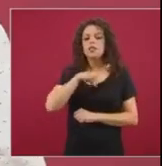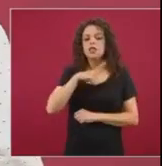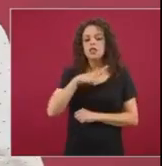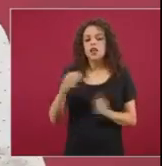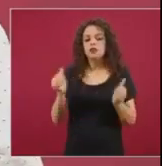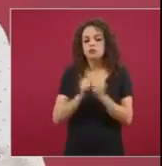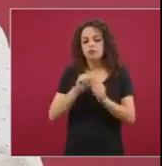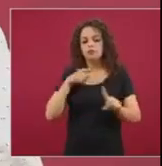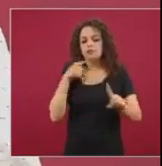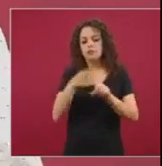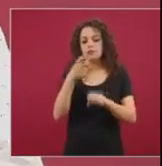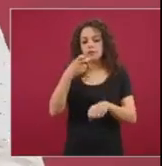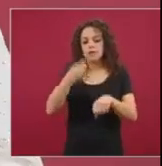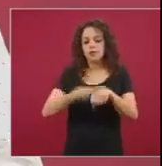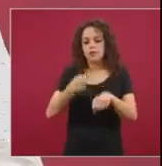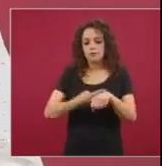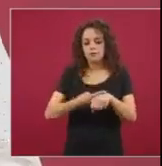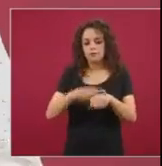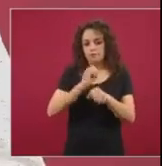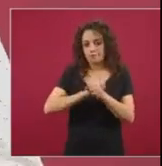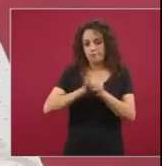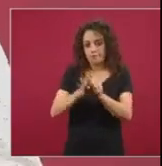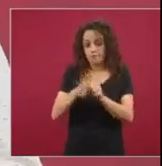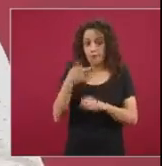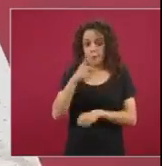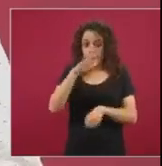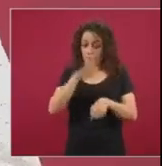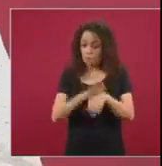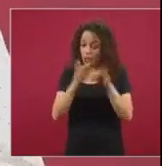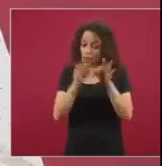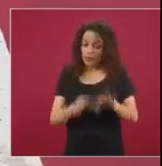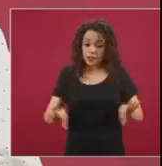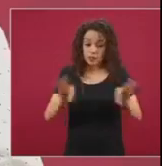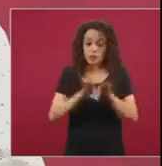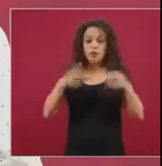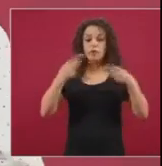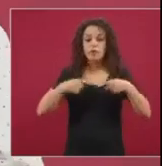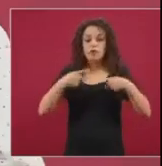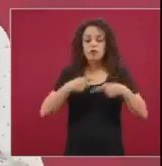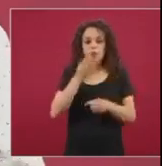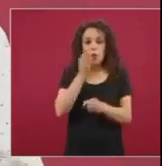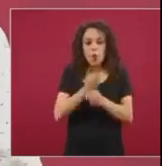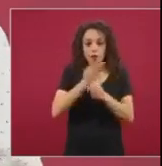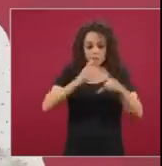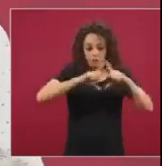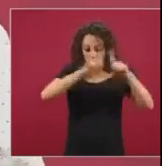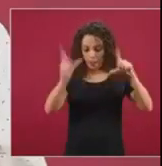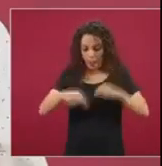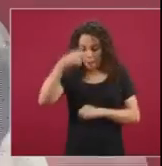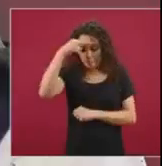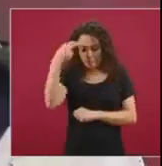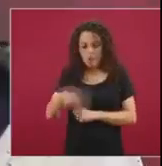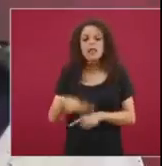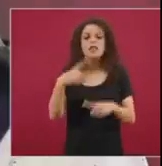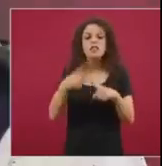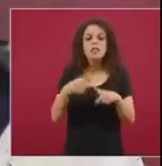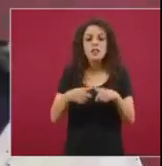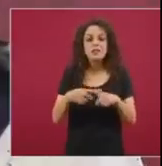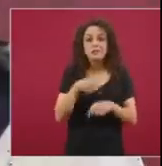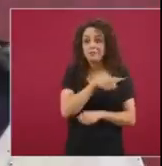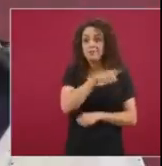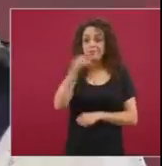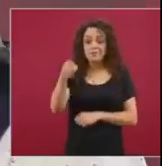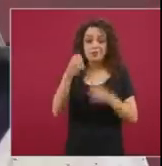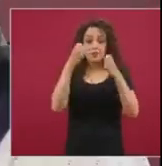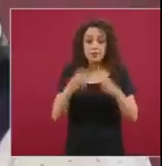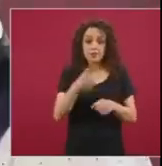las personas más importantes de todo este país en este momento están en esos hospitales públicos y